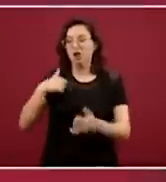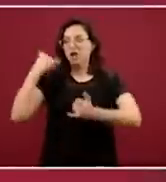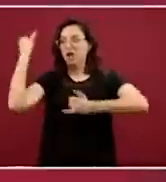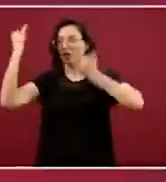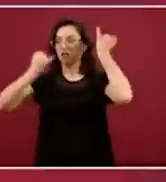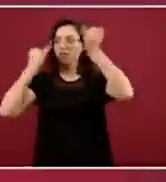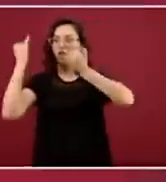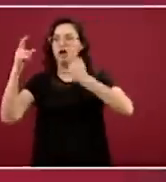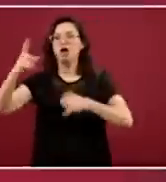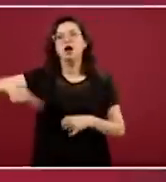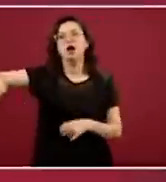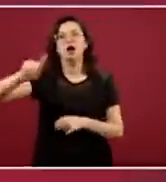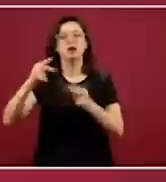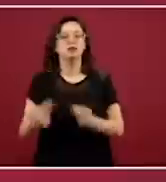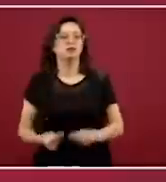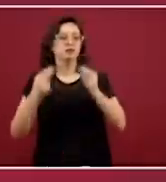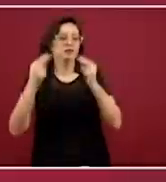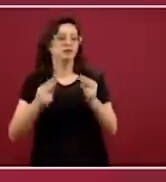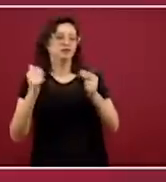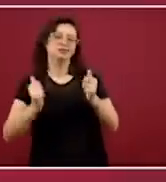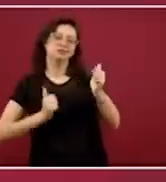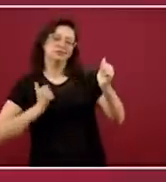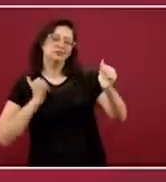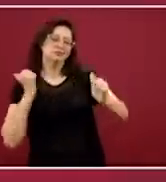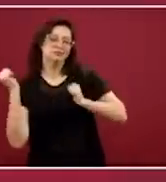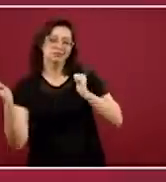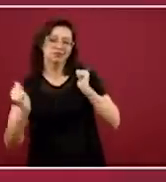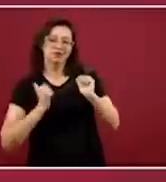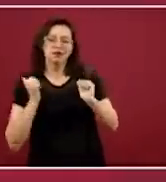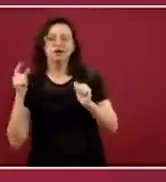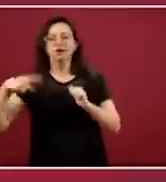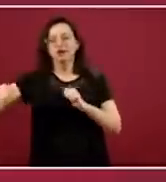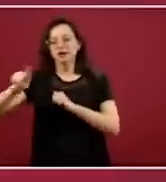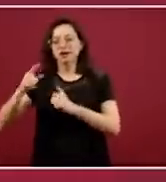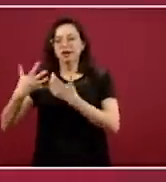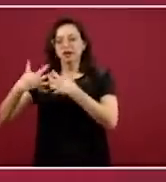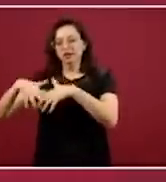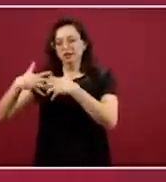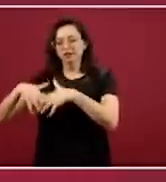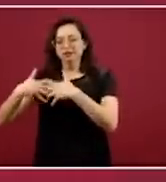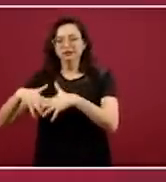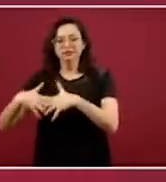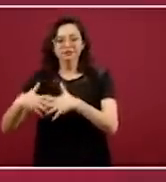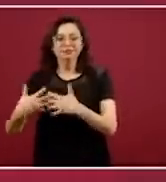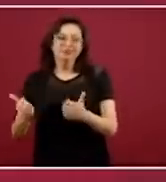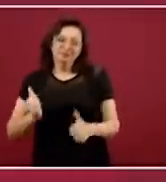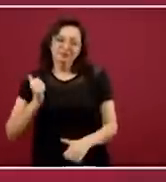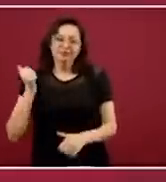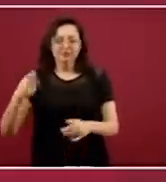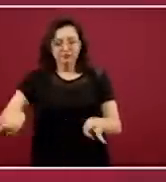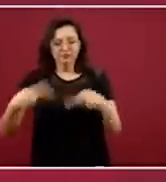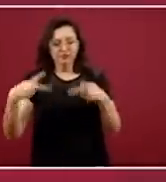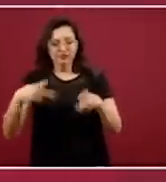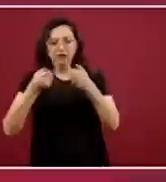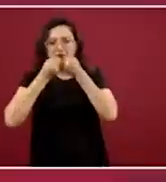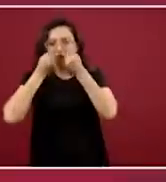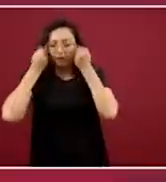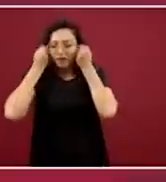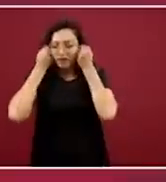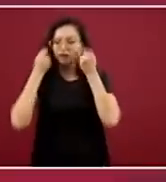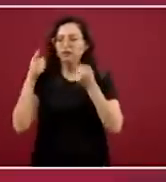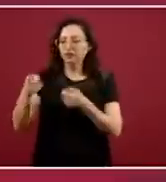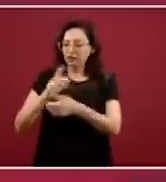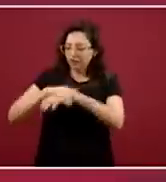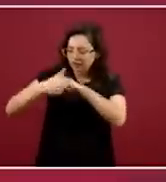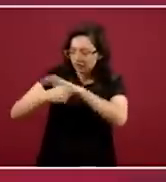comercial. El que fabrica cubrebocas quiere hacer su agosto con los cubrebocas. El que fabrica